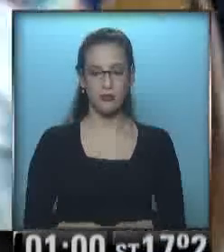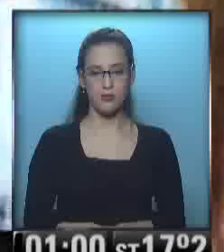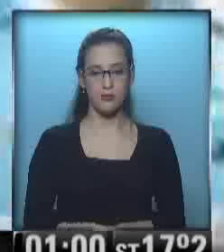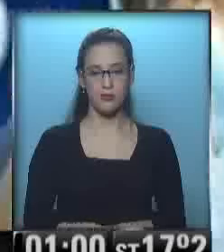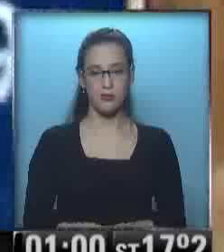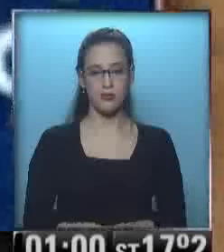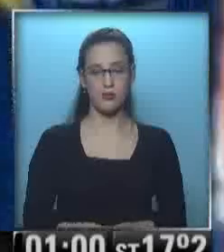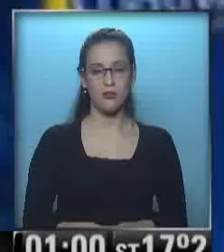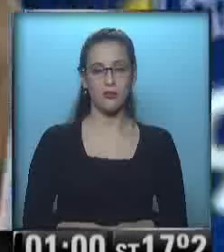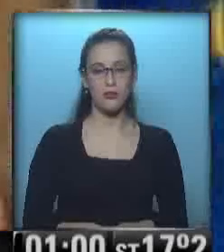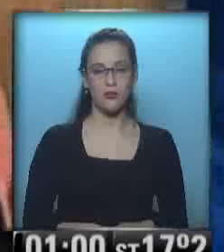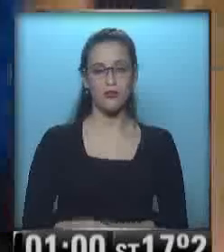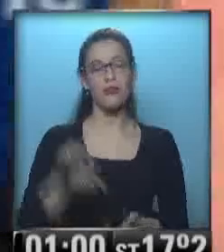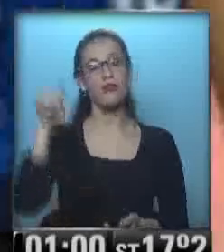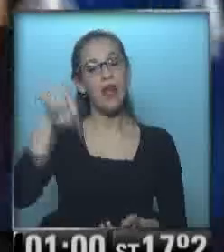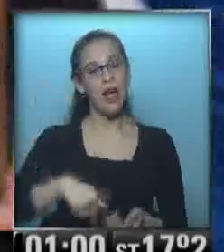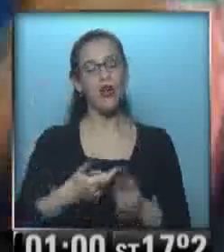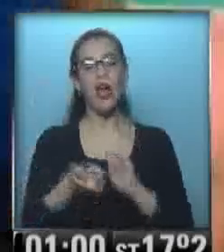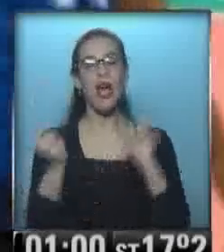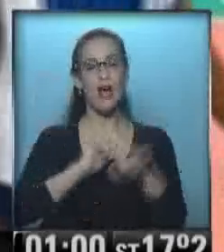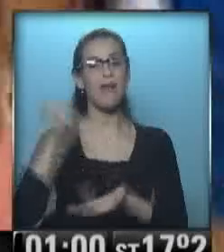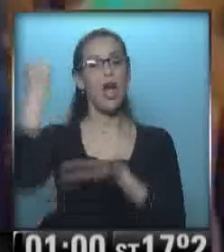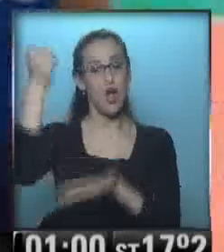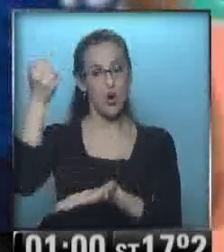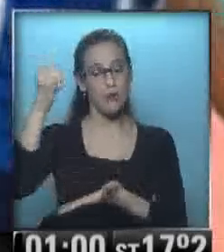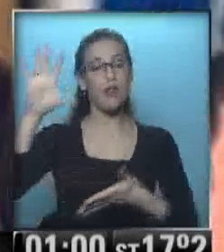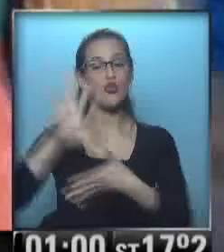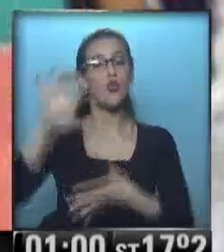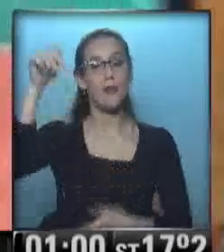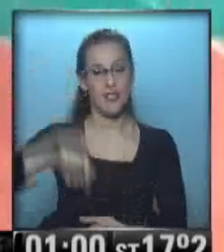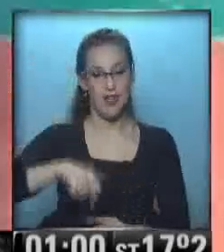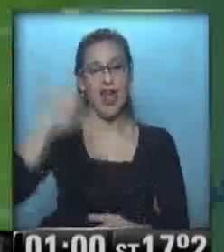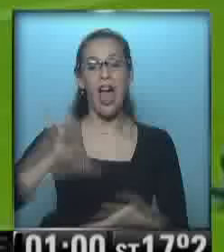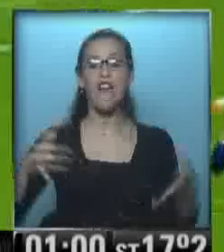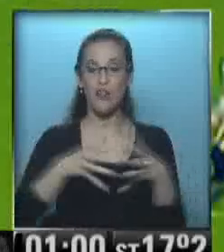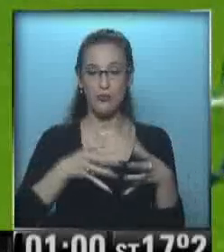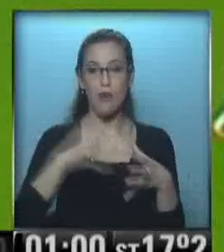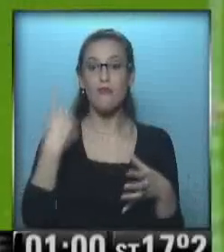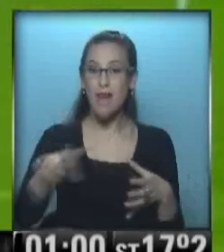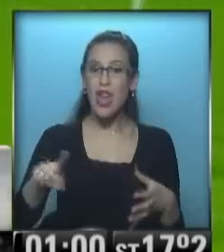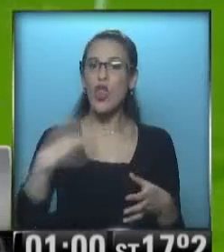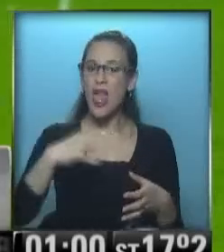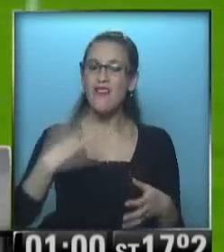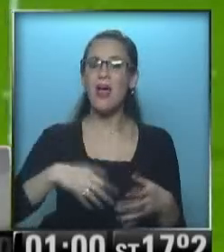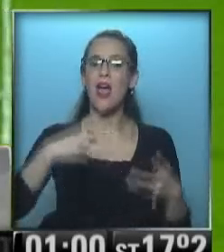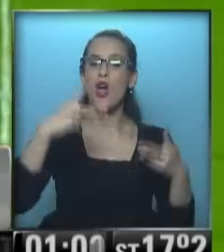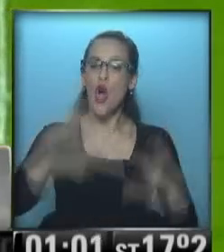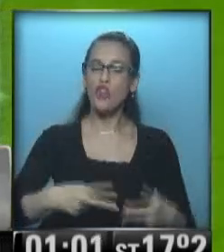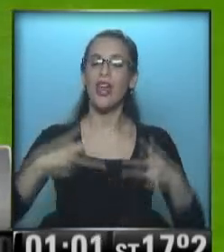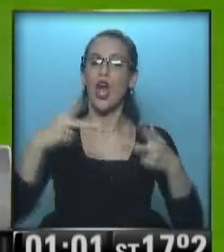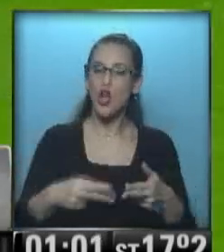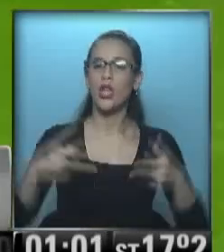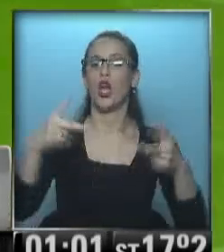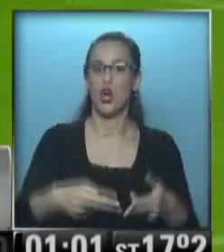Y del vóley pasamos ahora a la Copa Sudamericana. Hubo fútbol, aunque también hubo que pararlo varias veces al partido entre Boca y